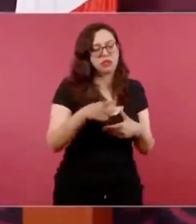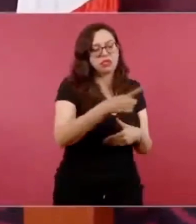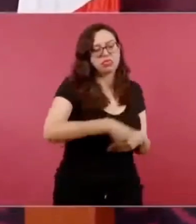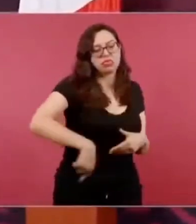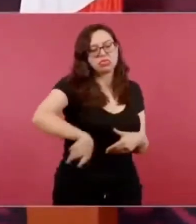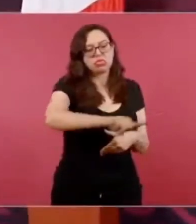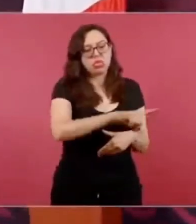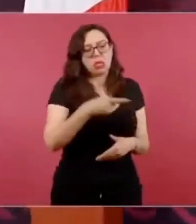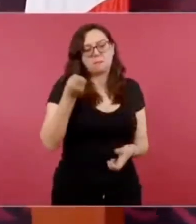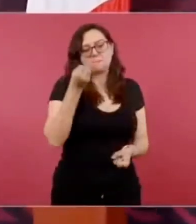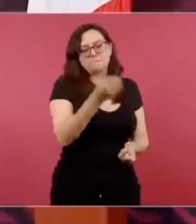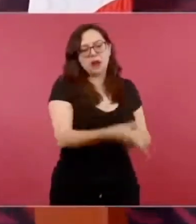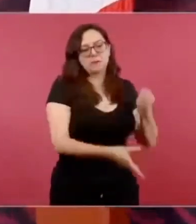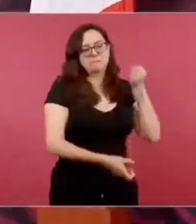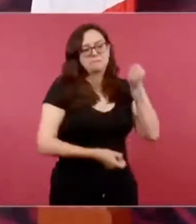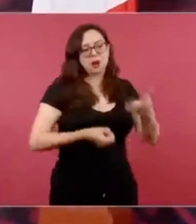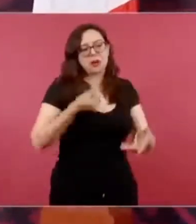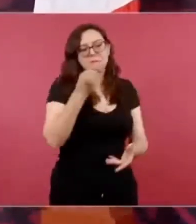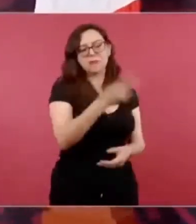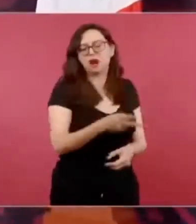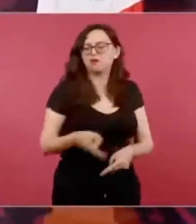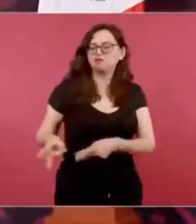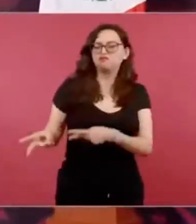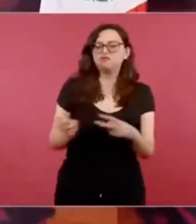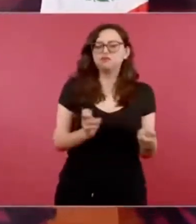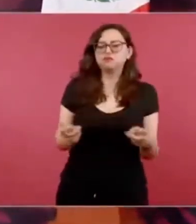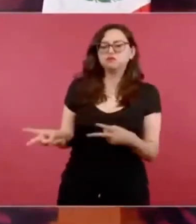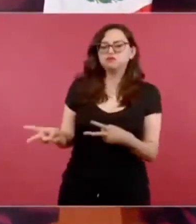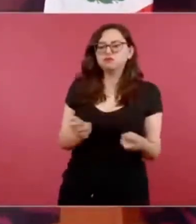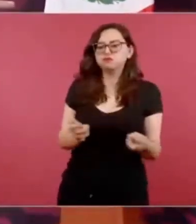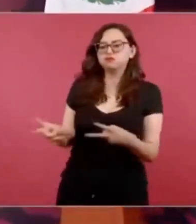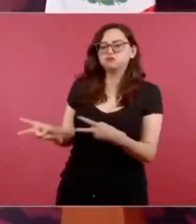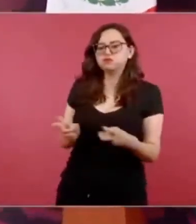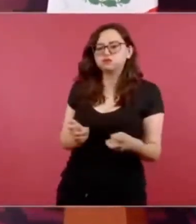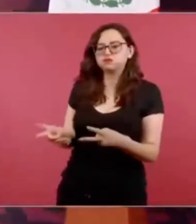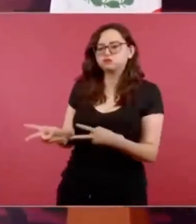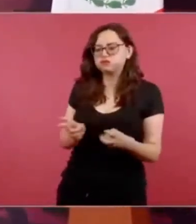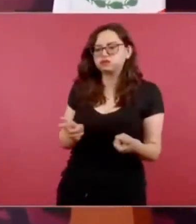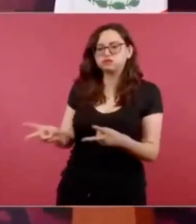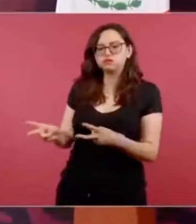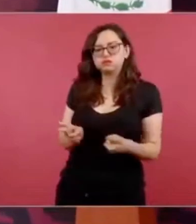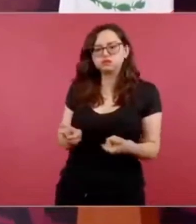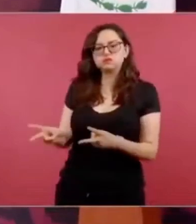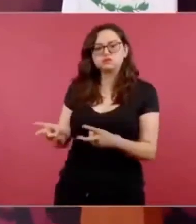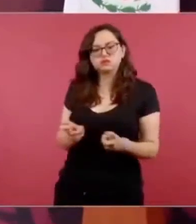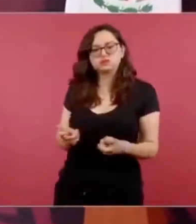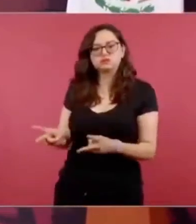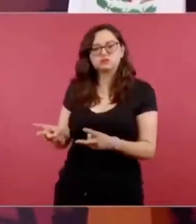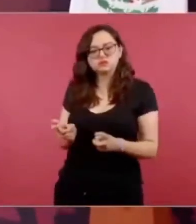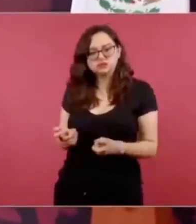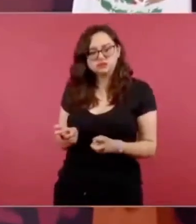México, como nunca en la historia de nuestro país.